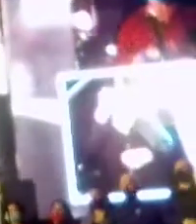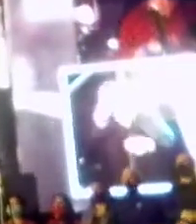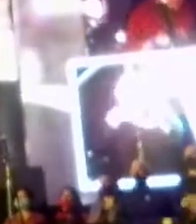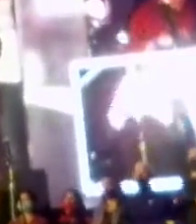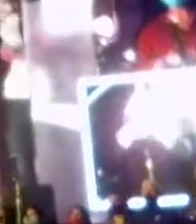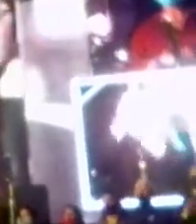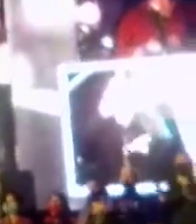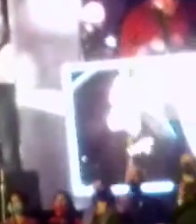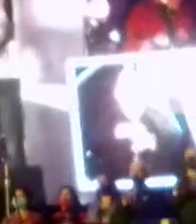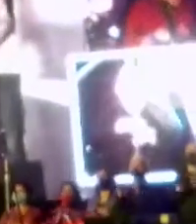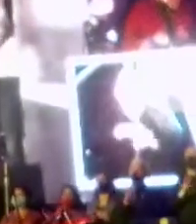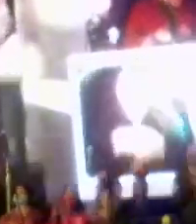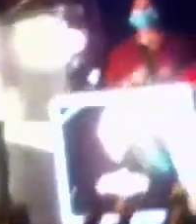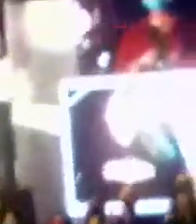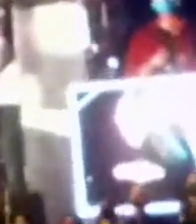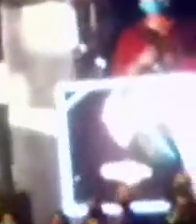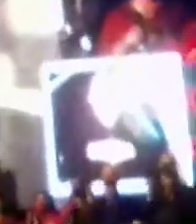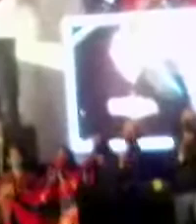nuestro país.